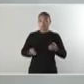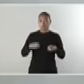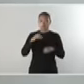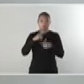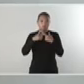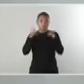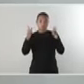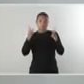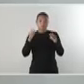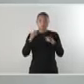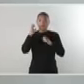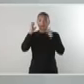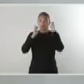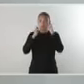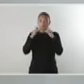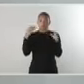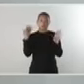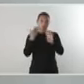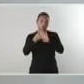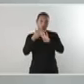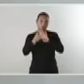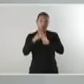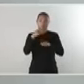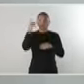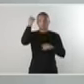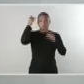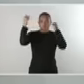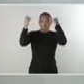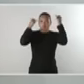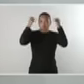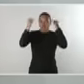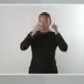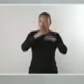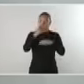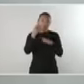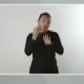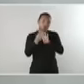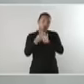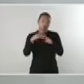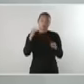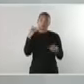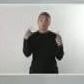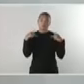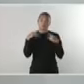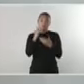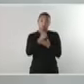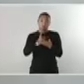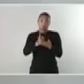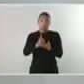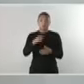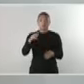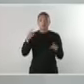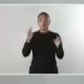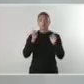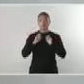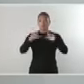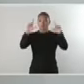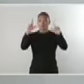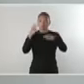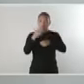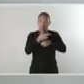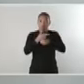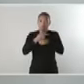expresión y de contraste de propuestas ante la ciudadanía esta transmisión está a cargo de la Universidad